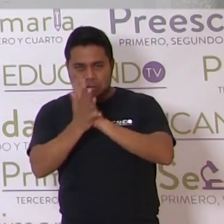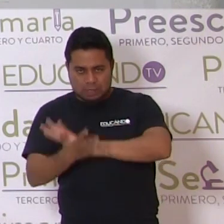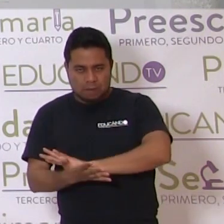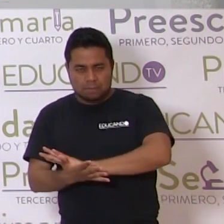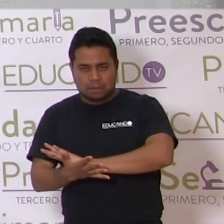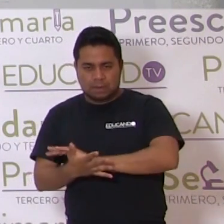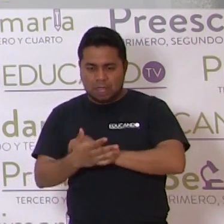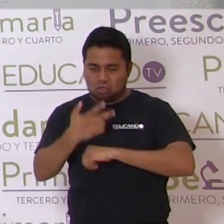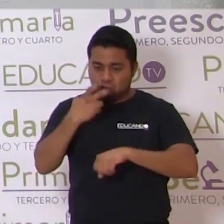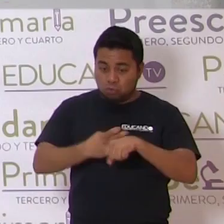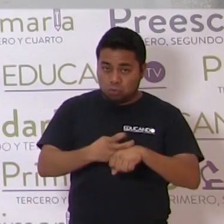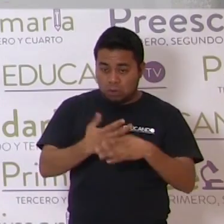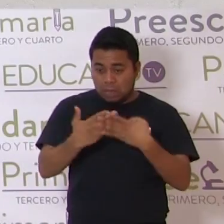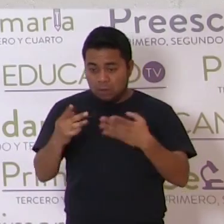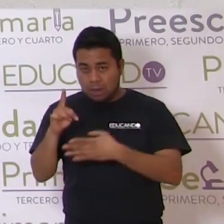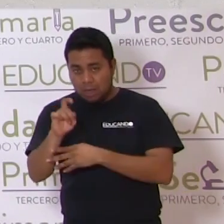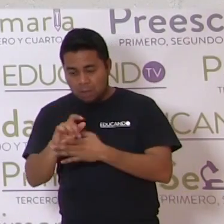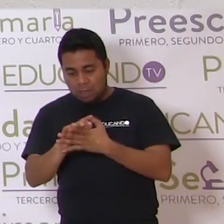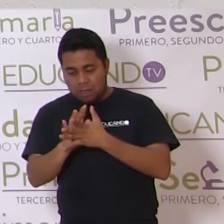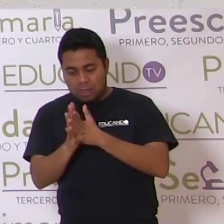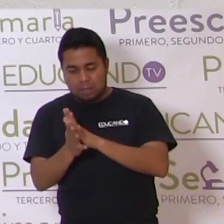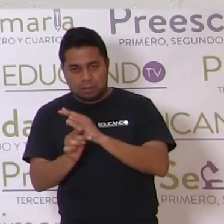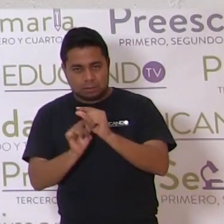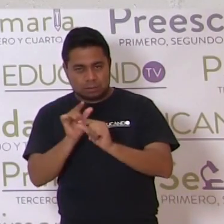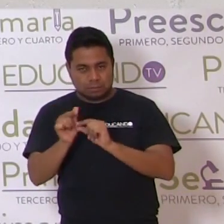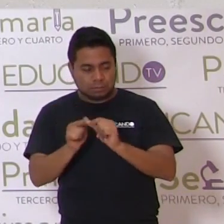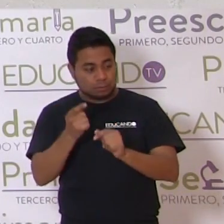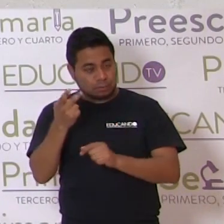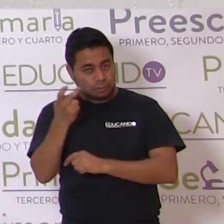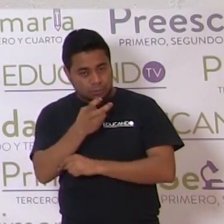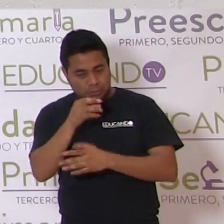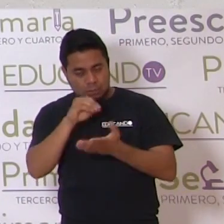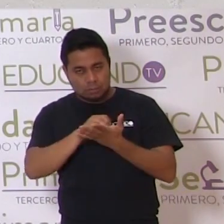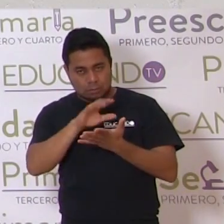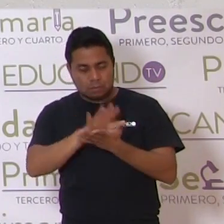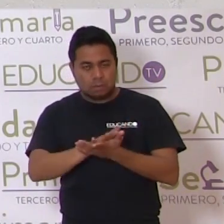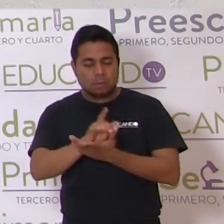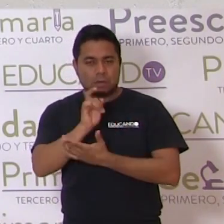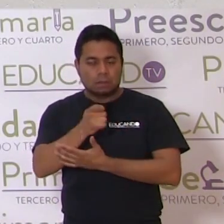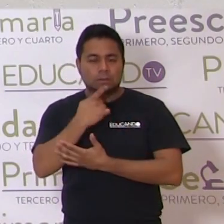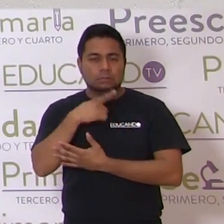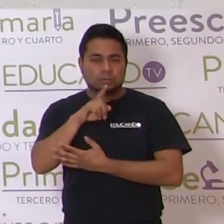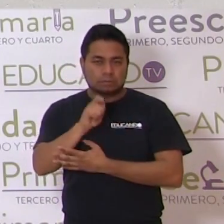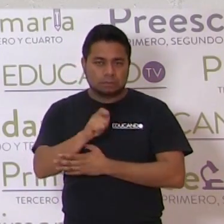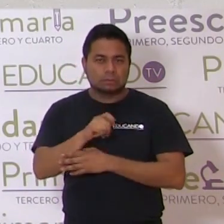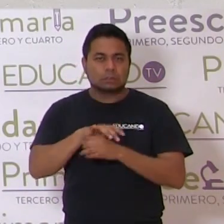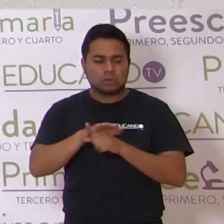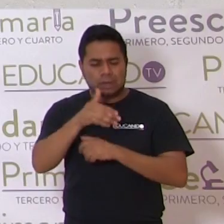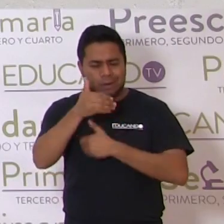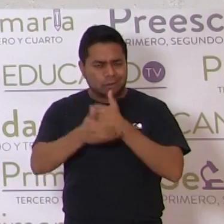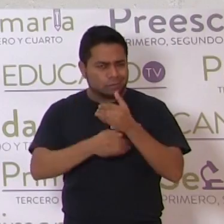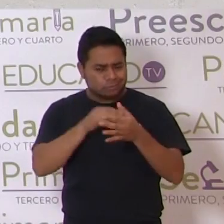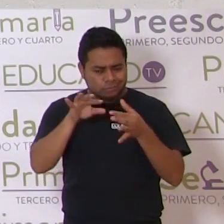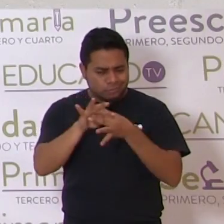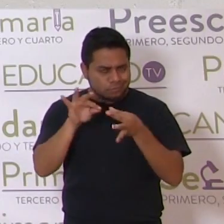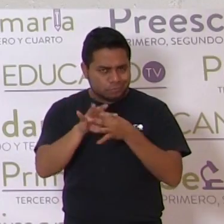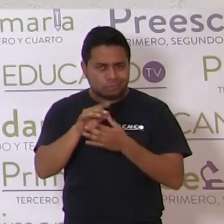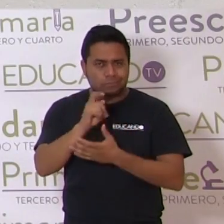físico, ¿verdad? Bueno, pues entonces en este apartado dice, ¿qué se describe el procedimiento?